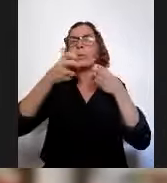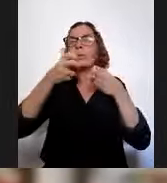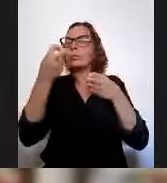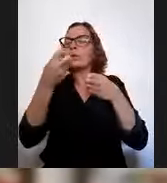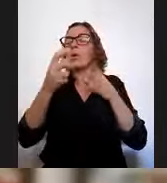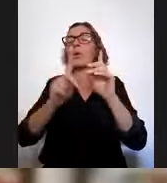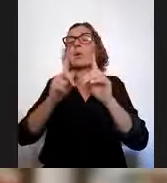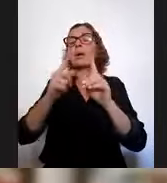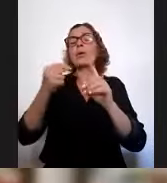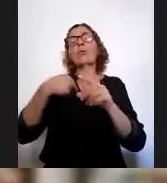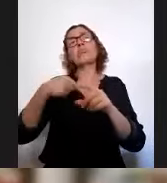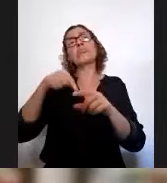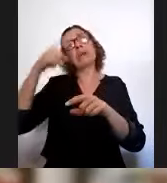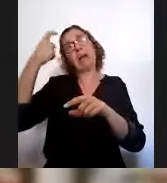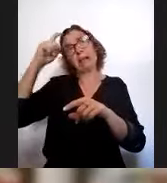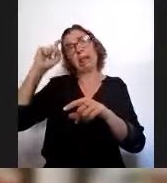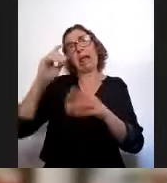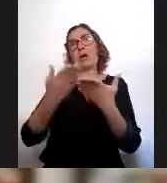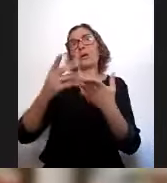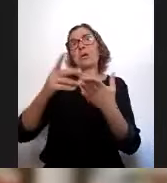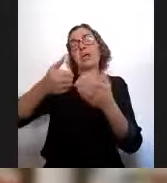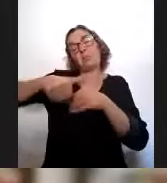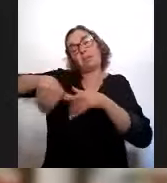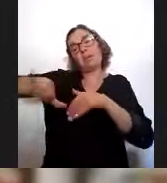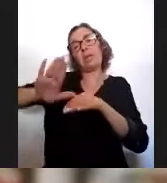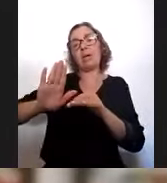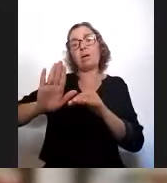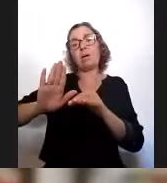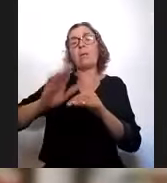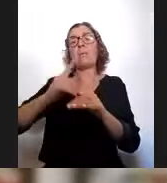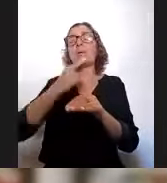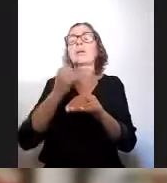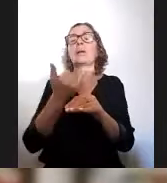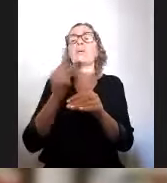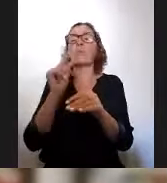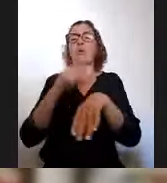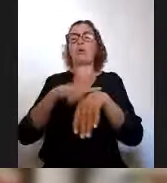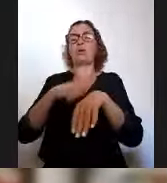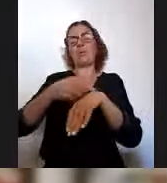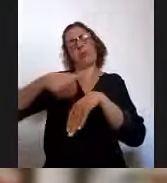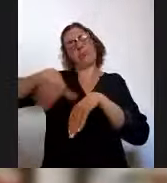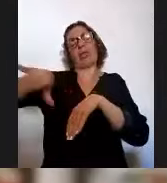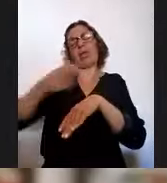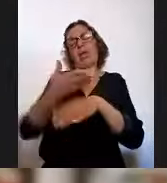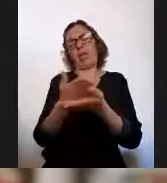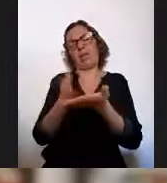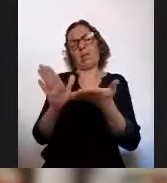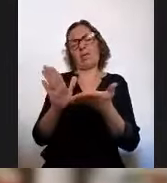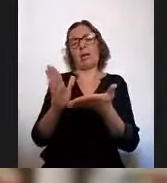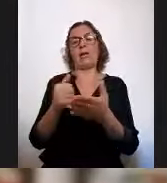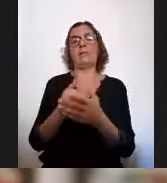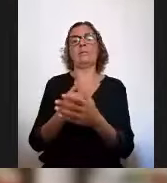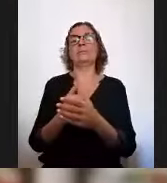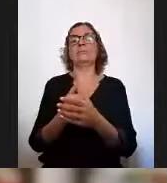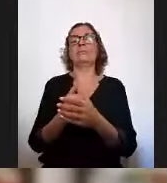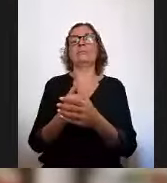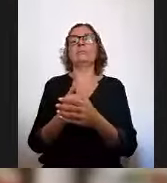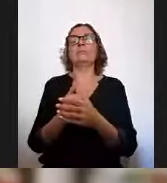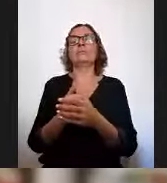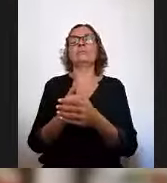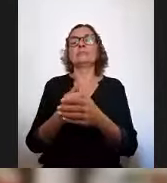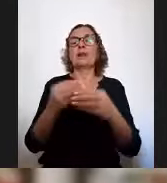ocurre ahora y si sale otra cosa en poco tiempo lo dejo de lado? La